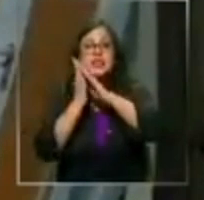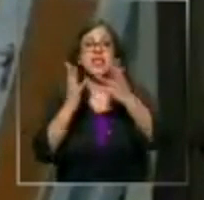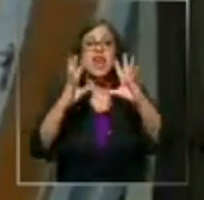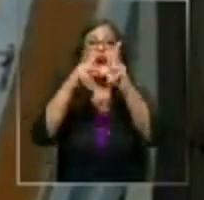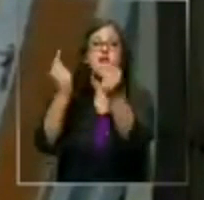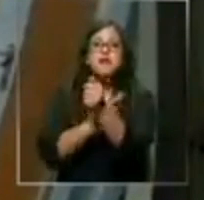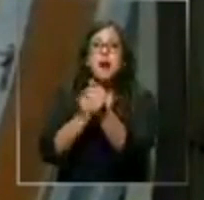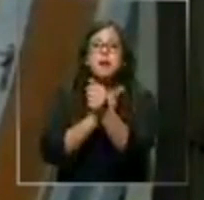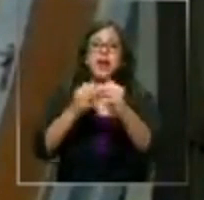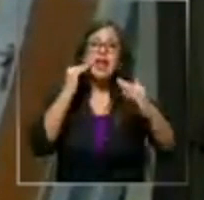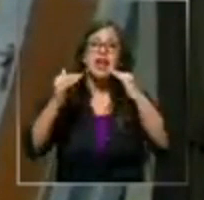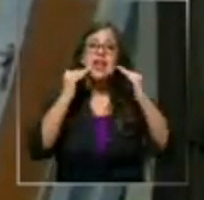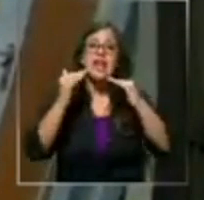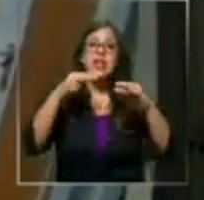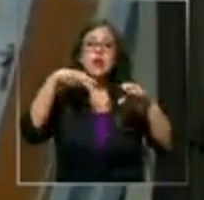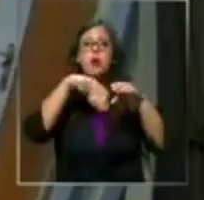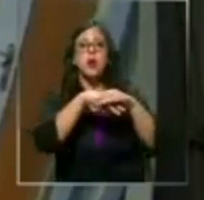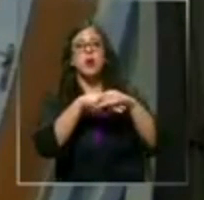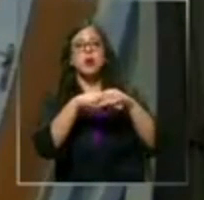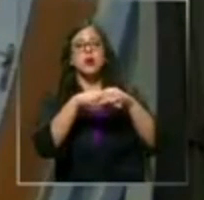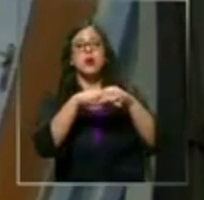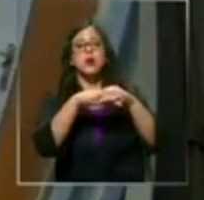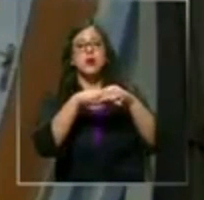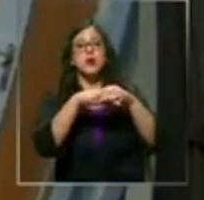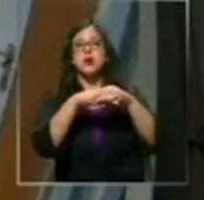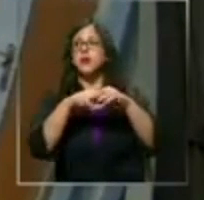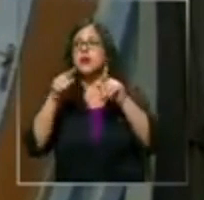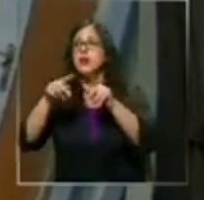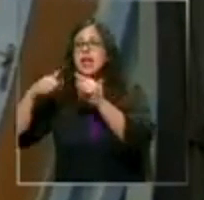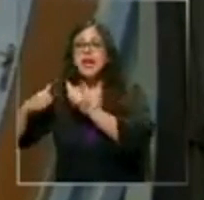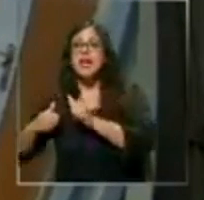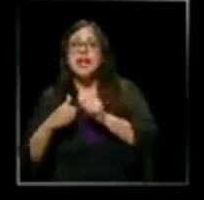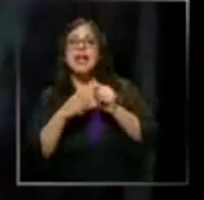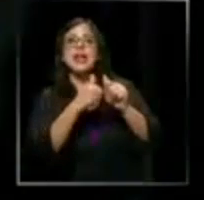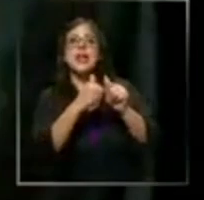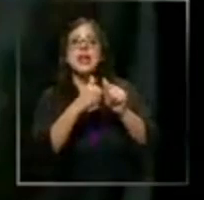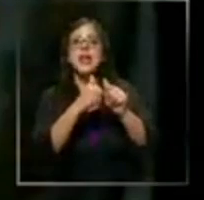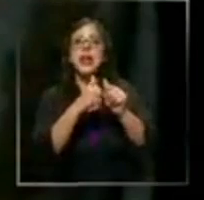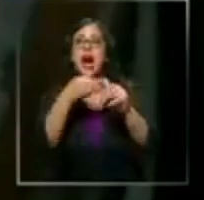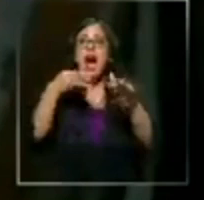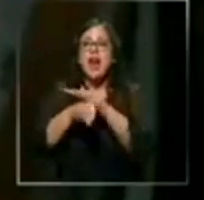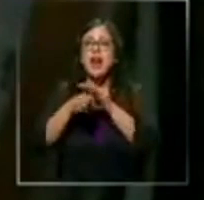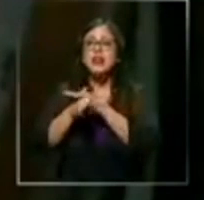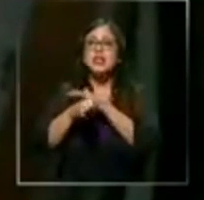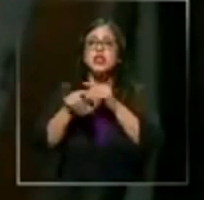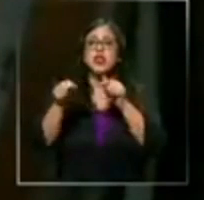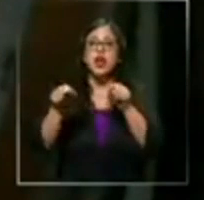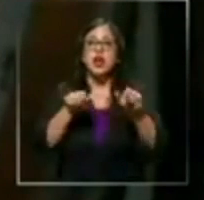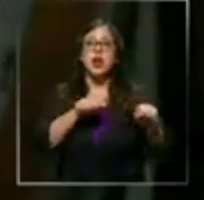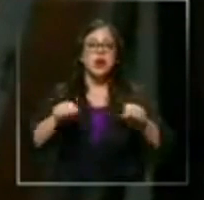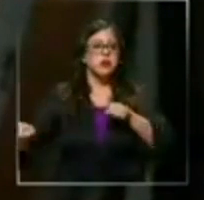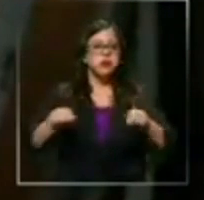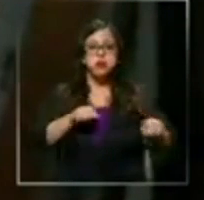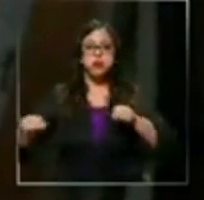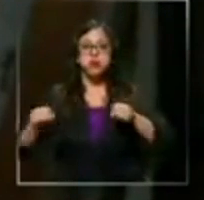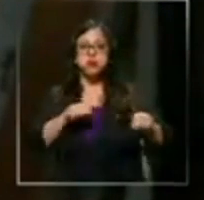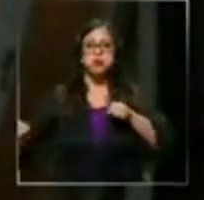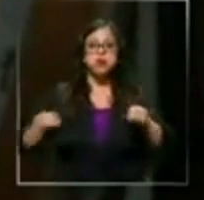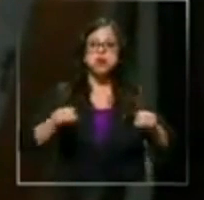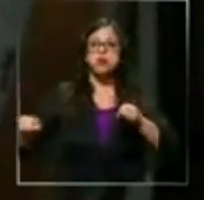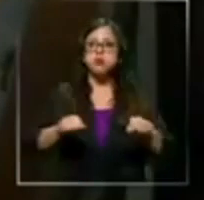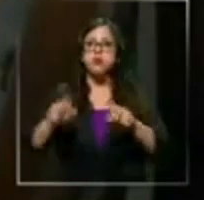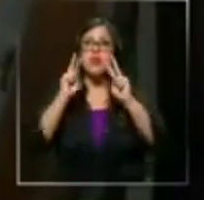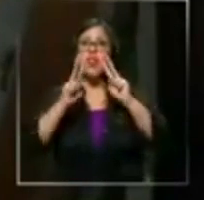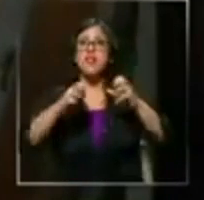hay familias que están internadas allí, y las guían hacia el acceso mientras comienza a moverse la tierra. Y luego ustedes pueden ver ahí